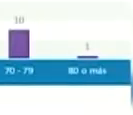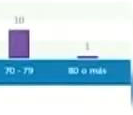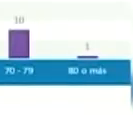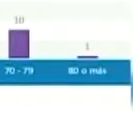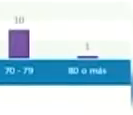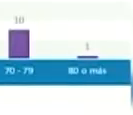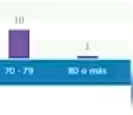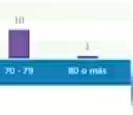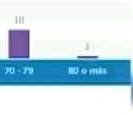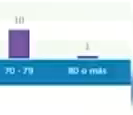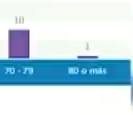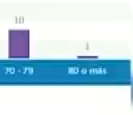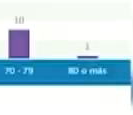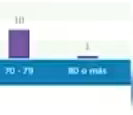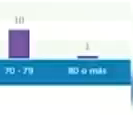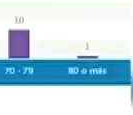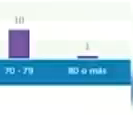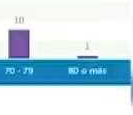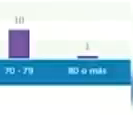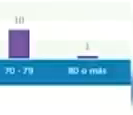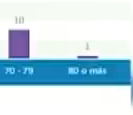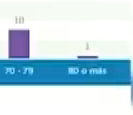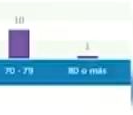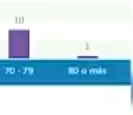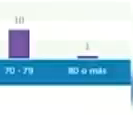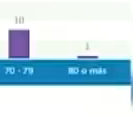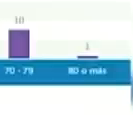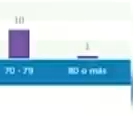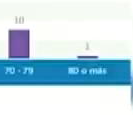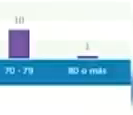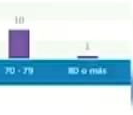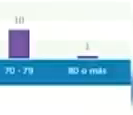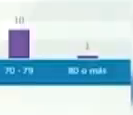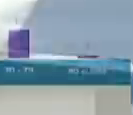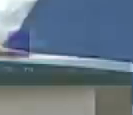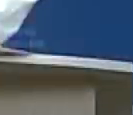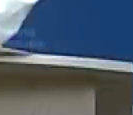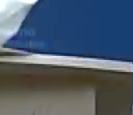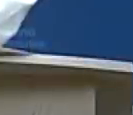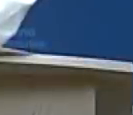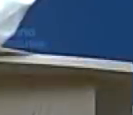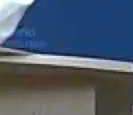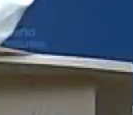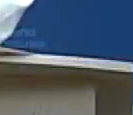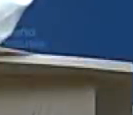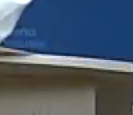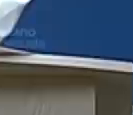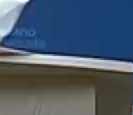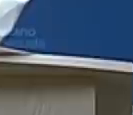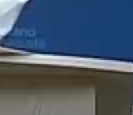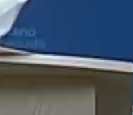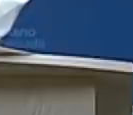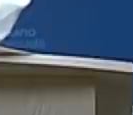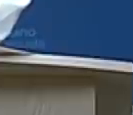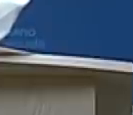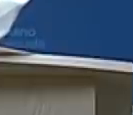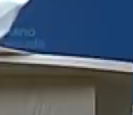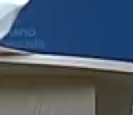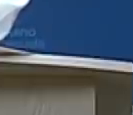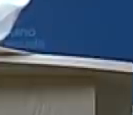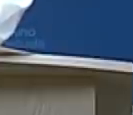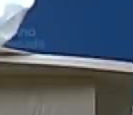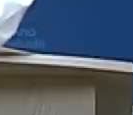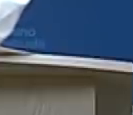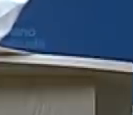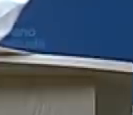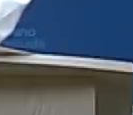Eso no es cuarentena, porque si vas a la casa y uno de esos jóvenes está contagiado, va a contagiar a los jóvenes de la casa y eso a su